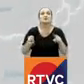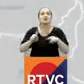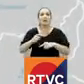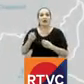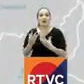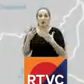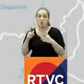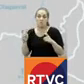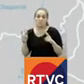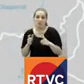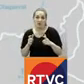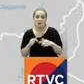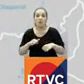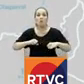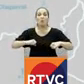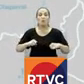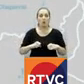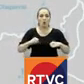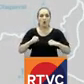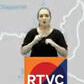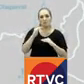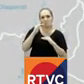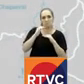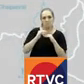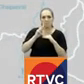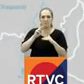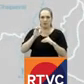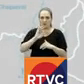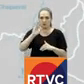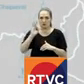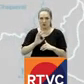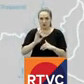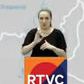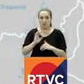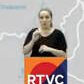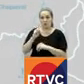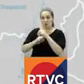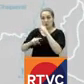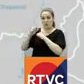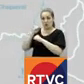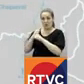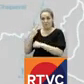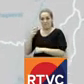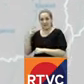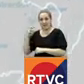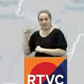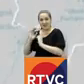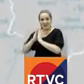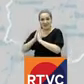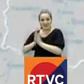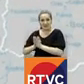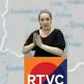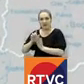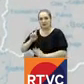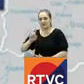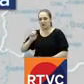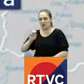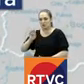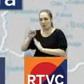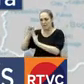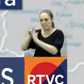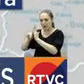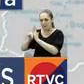En Bogotá hubo una reducción del 20%, mientras que en el 2020, durante diciembre, hubo 109 homicidios. En